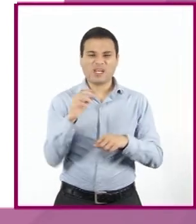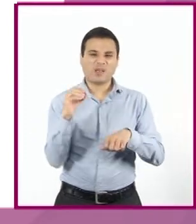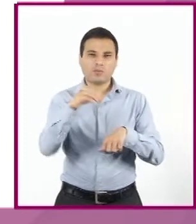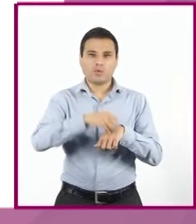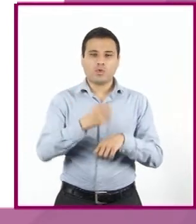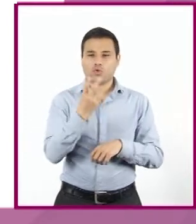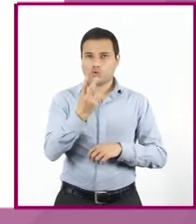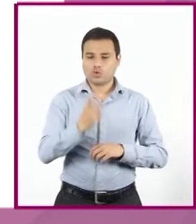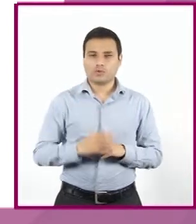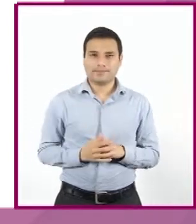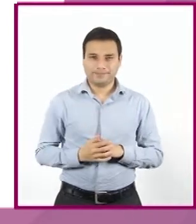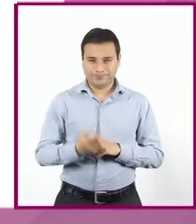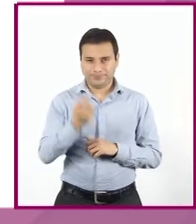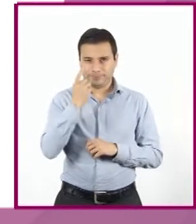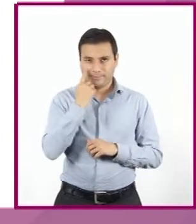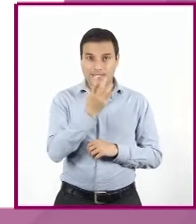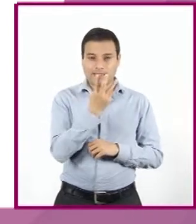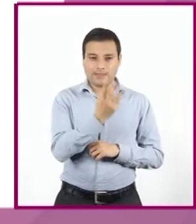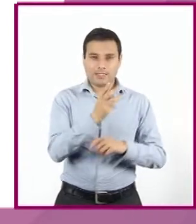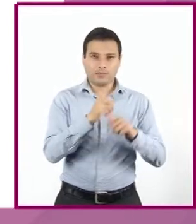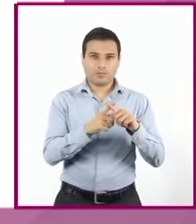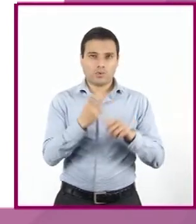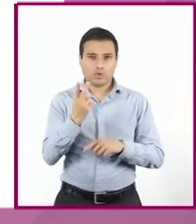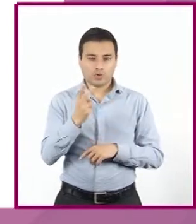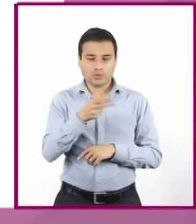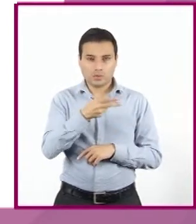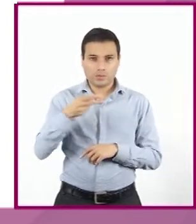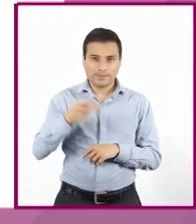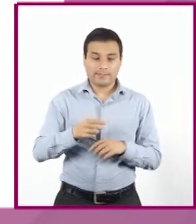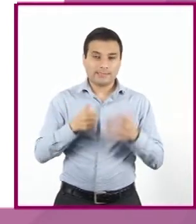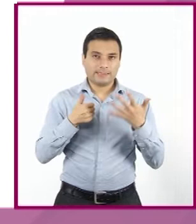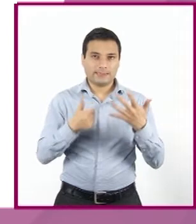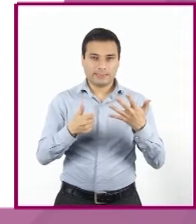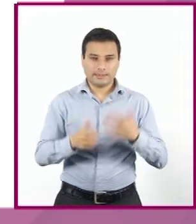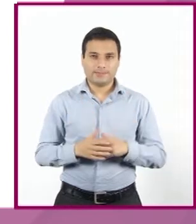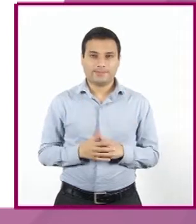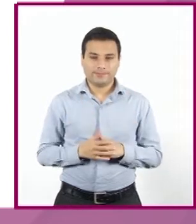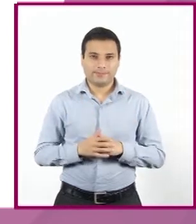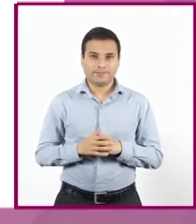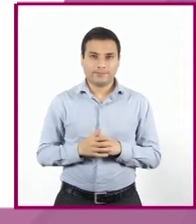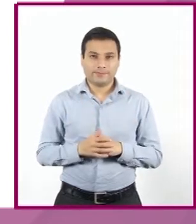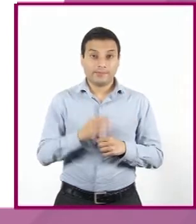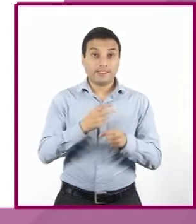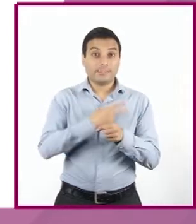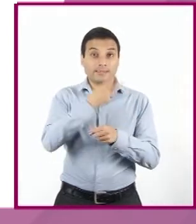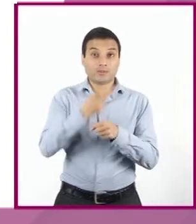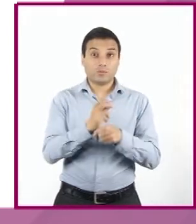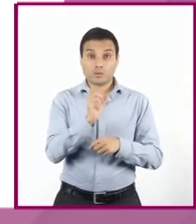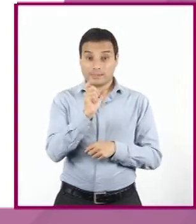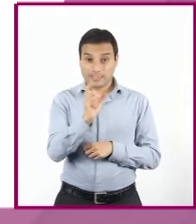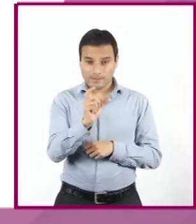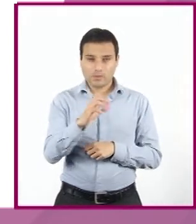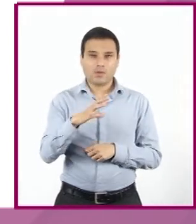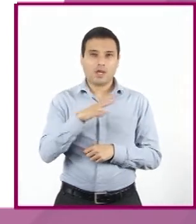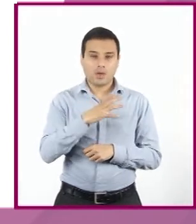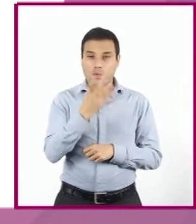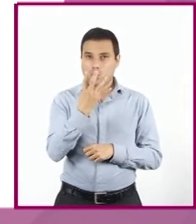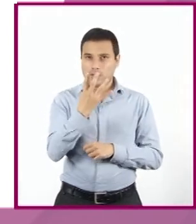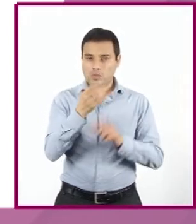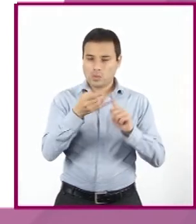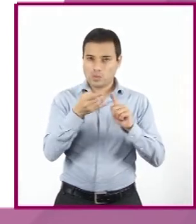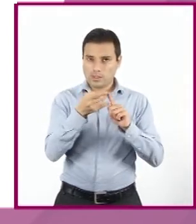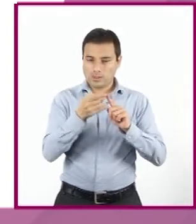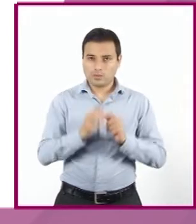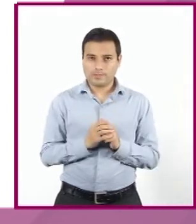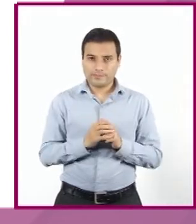2. Tenemos 3 por 2 es igual a 6, pero el segundo término tiene 4 cuadrados.